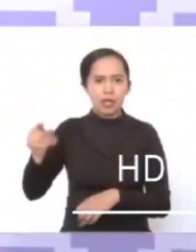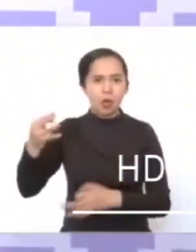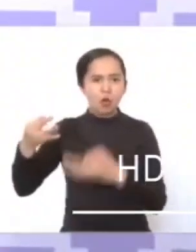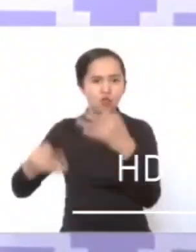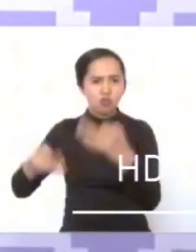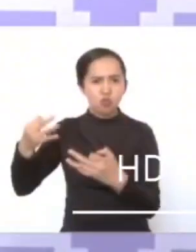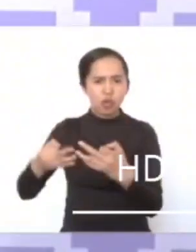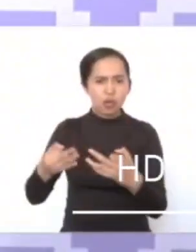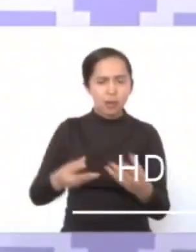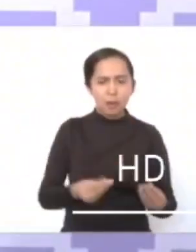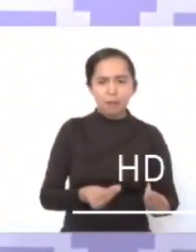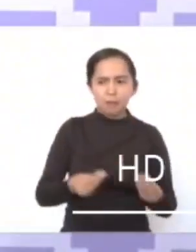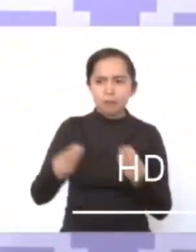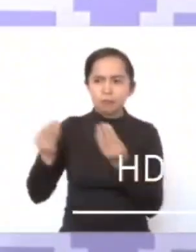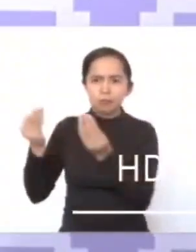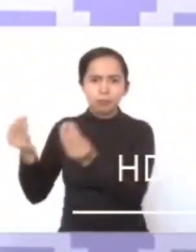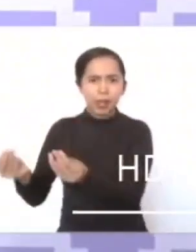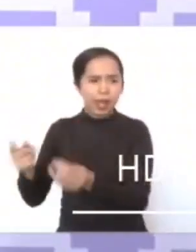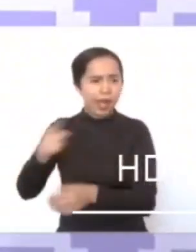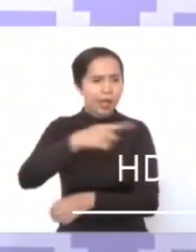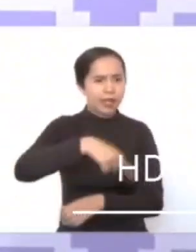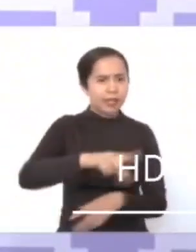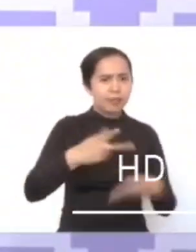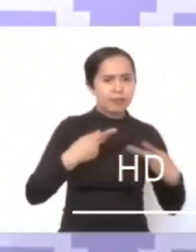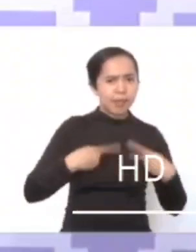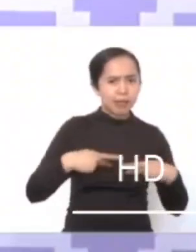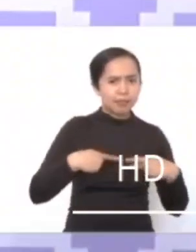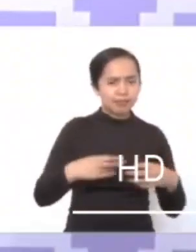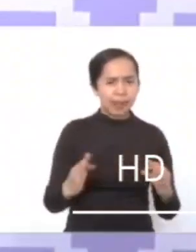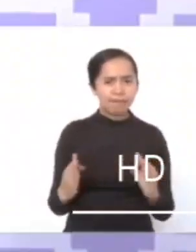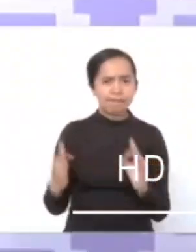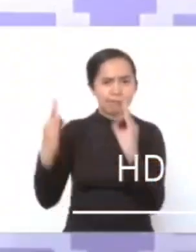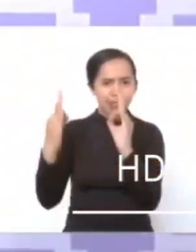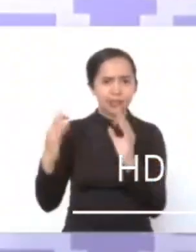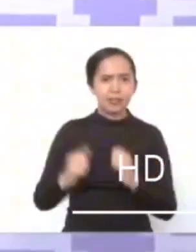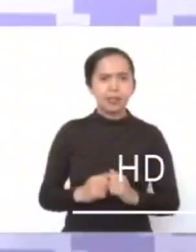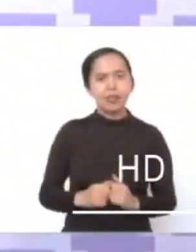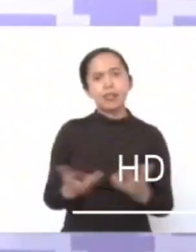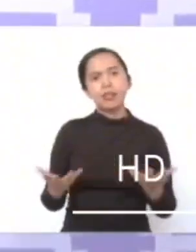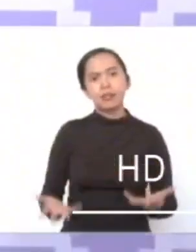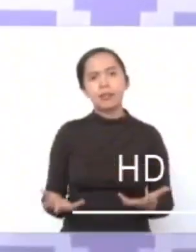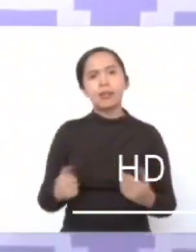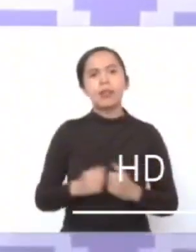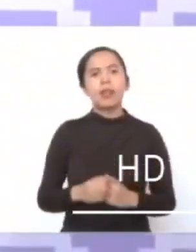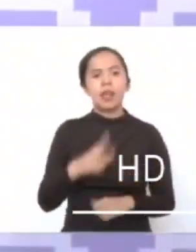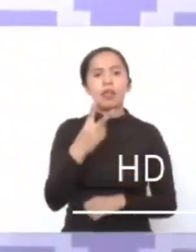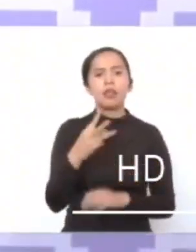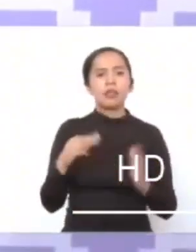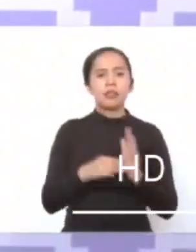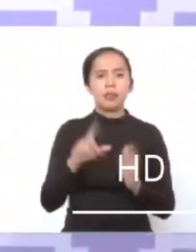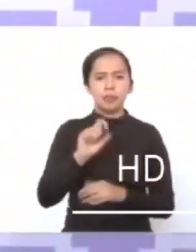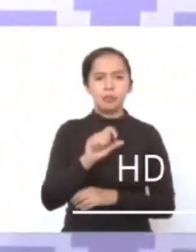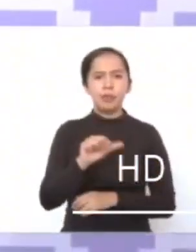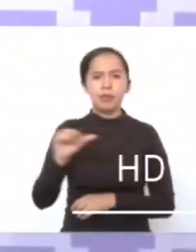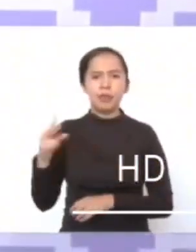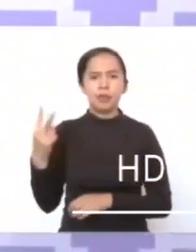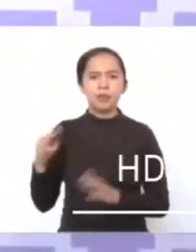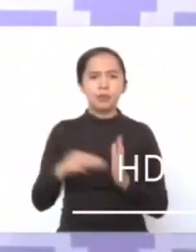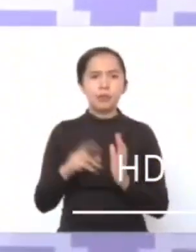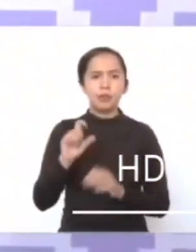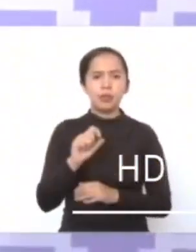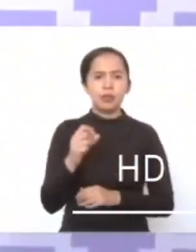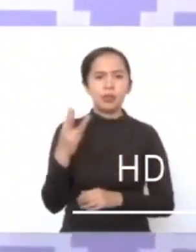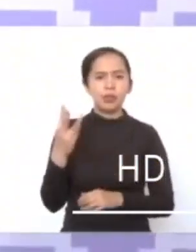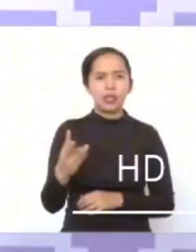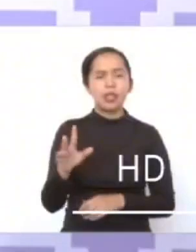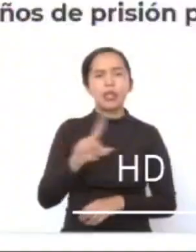los agresores y obtener sentencias ejemplares. Entre 2020 y 2023 hemos aumentado